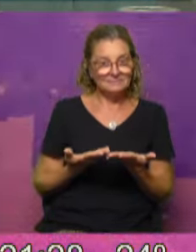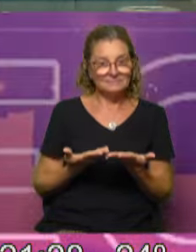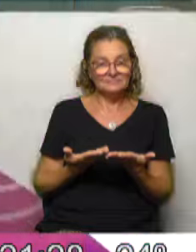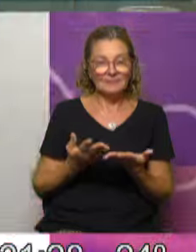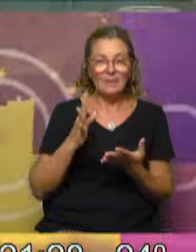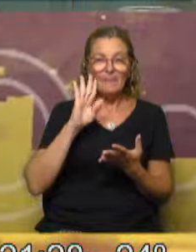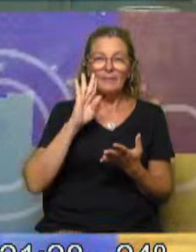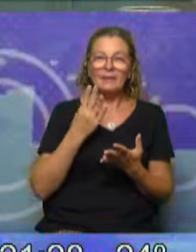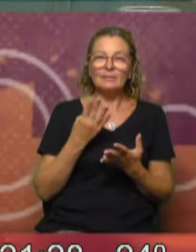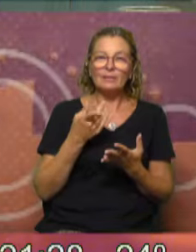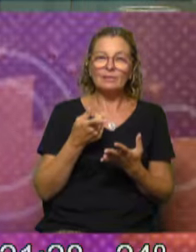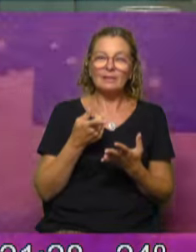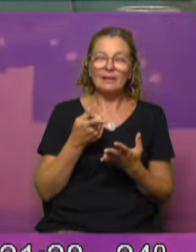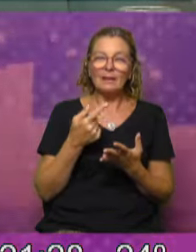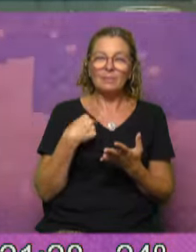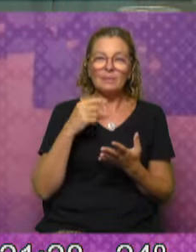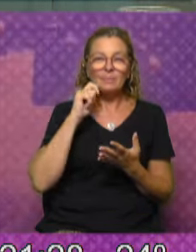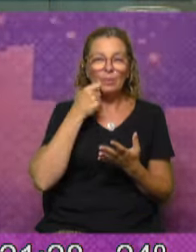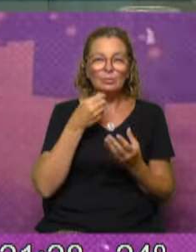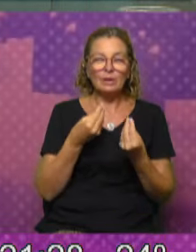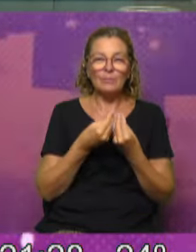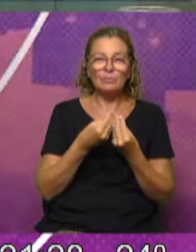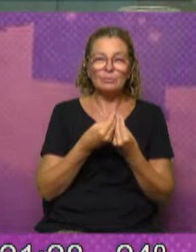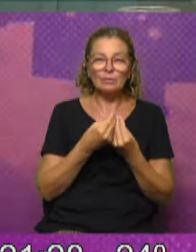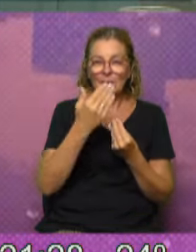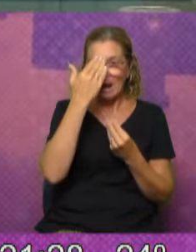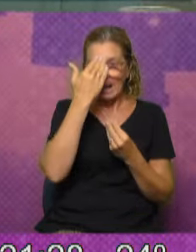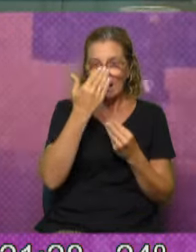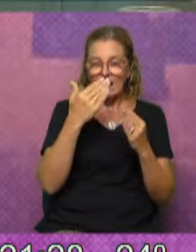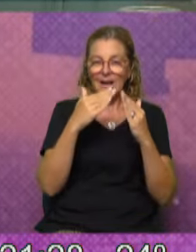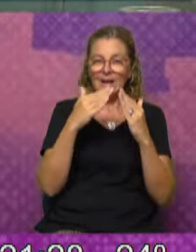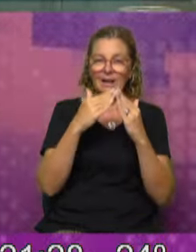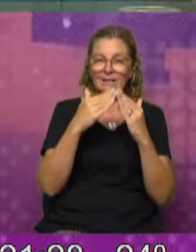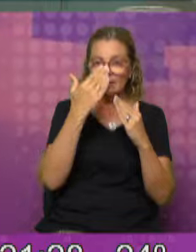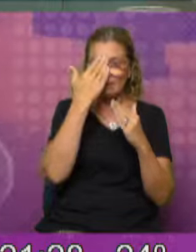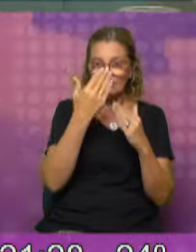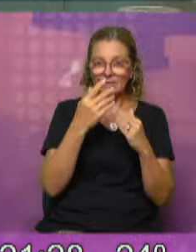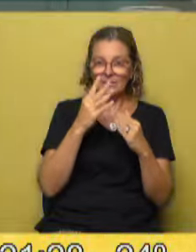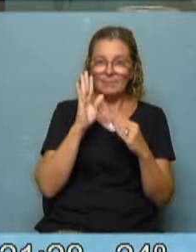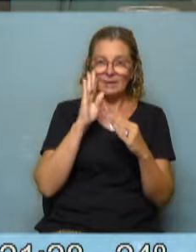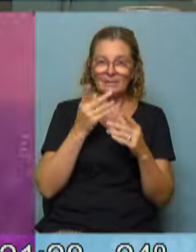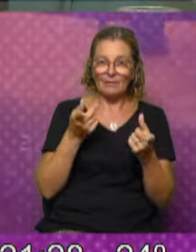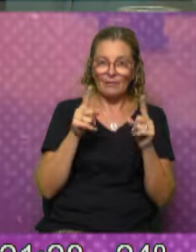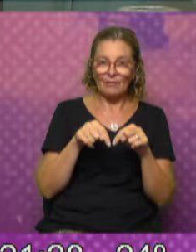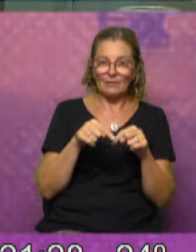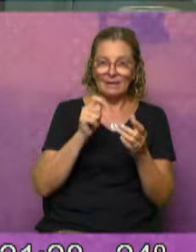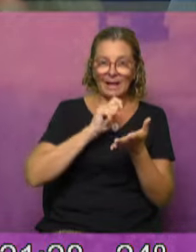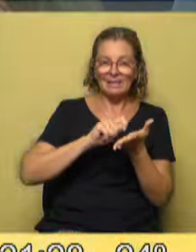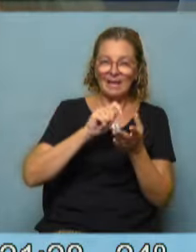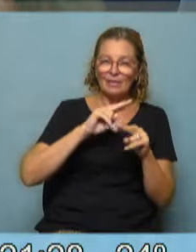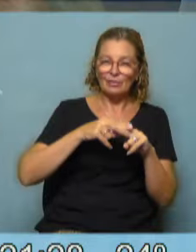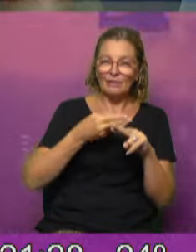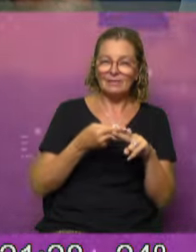Me pareció de las cosas... A mí me gusta mucho La casa de enfrente de ella, que ahora creo que se va a reeditar. Sí, lo decía.